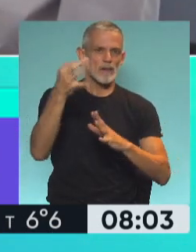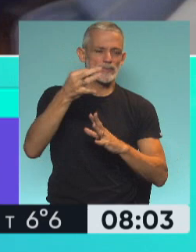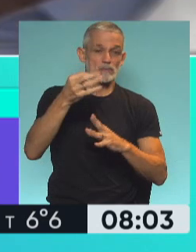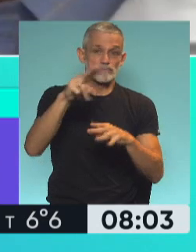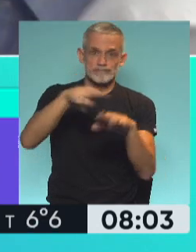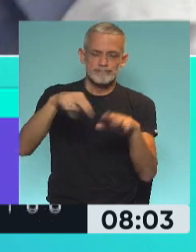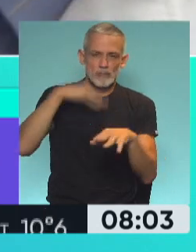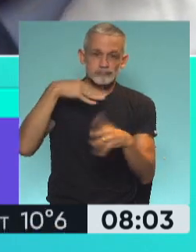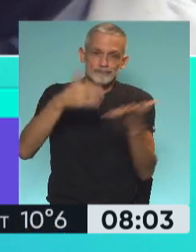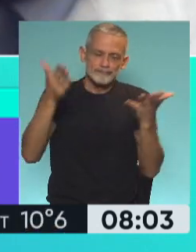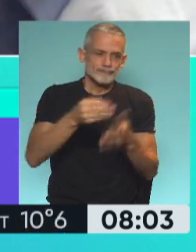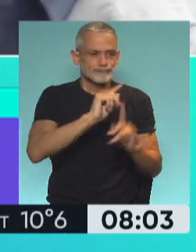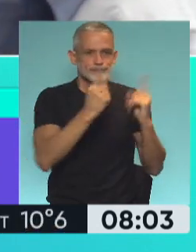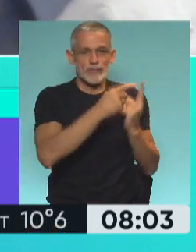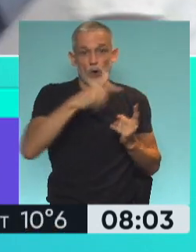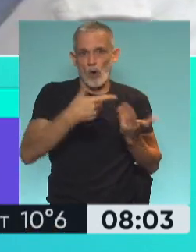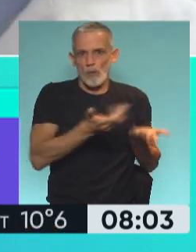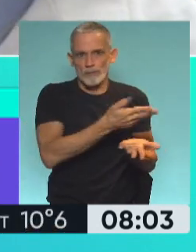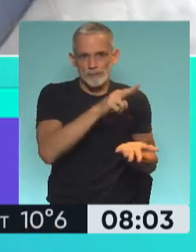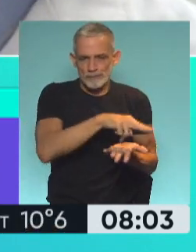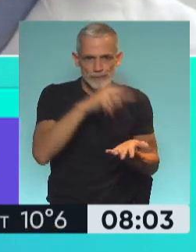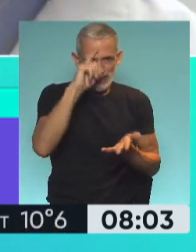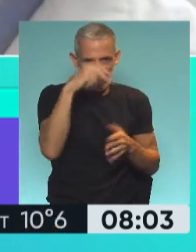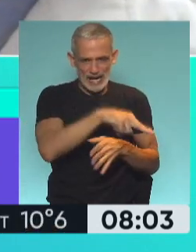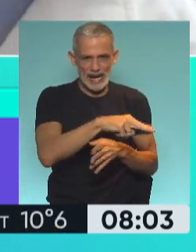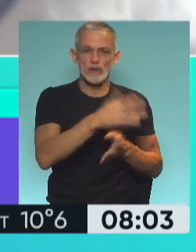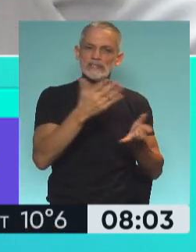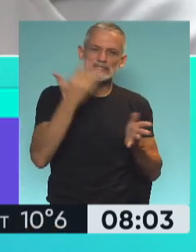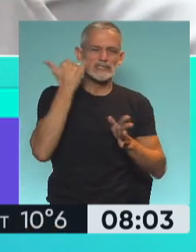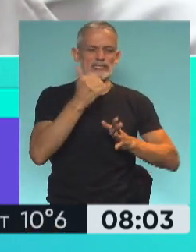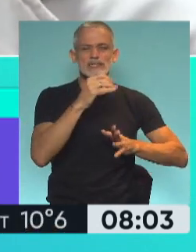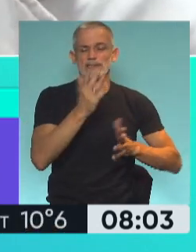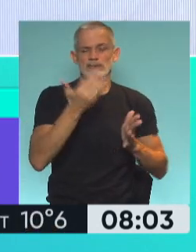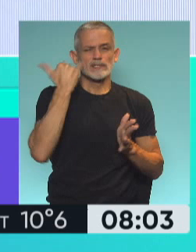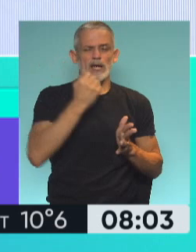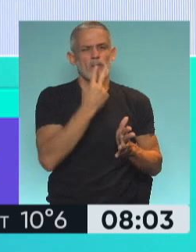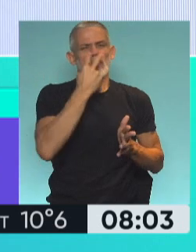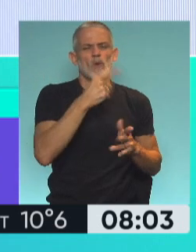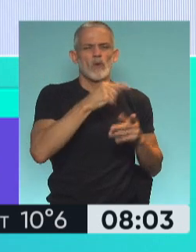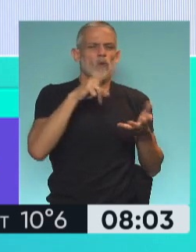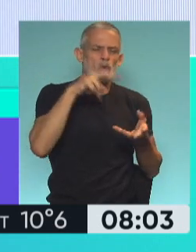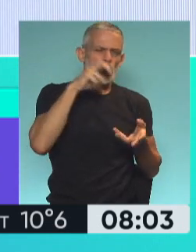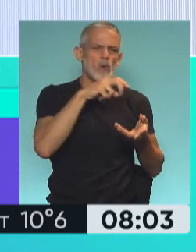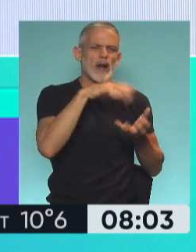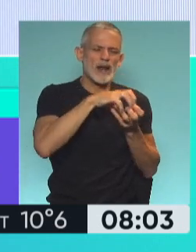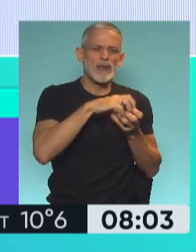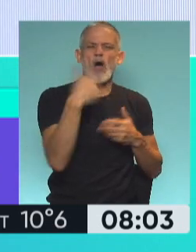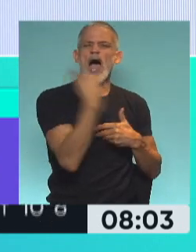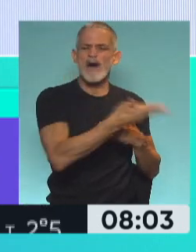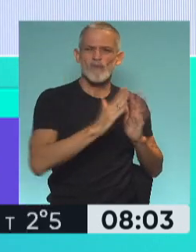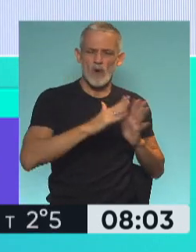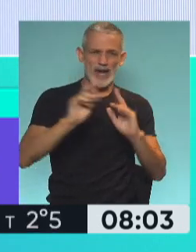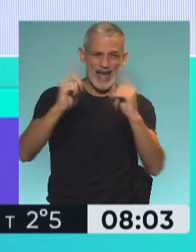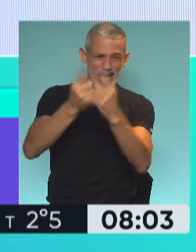camas. Si tenemos en cuenta también que ya es una práctica común intubar y ventilar mecánicamente afuera de la